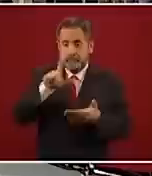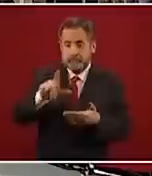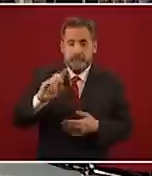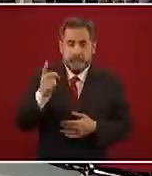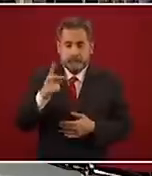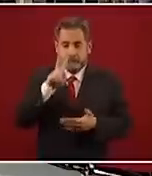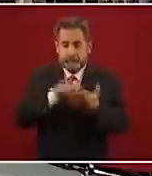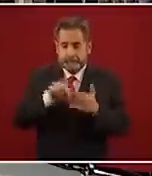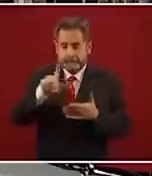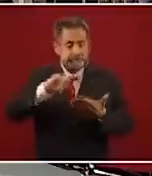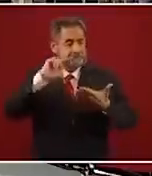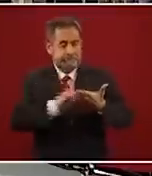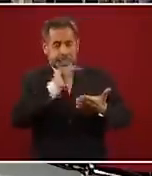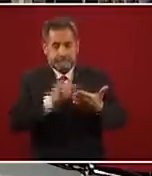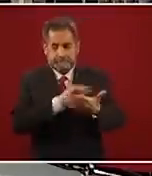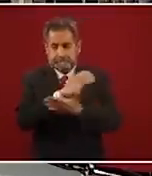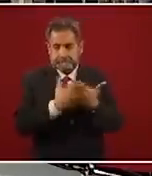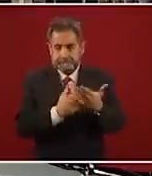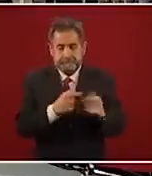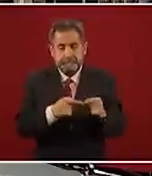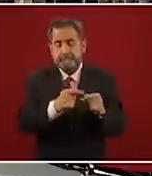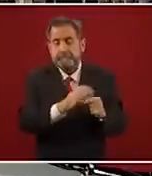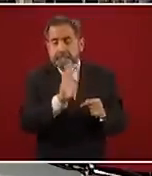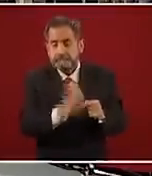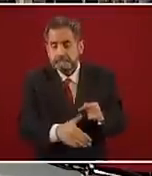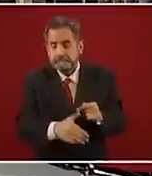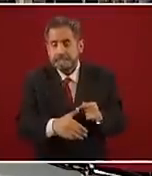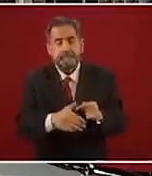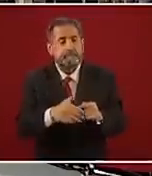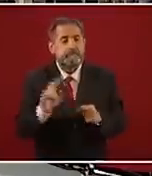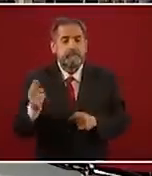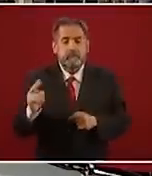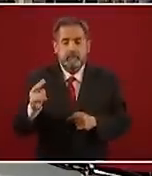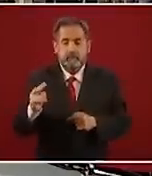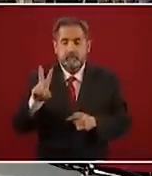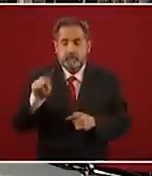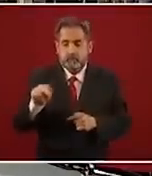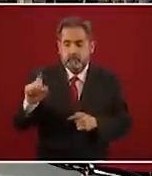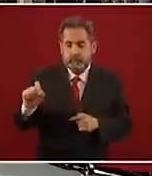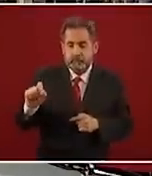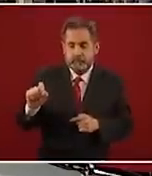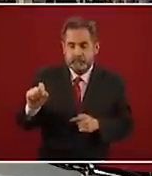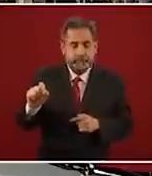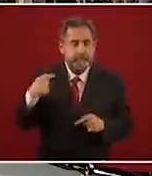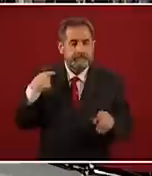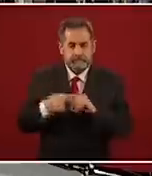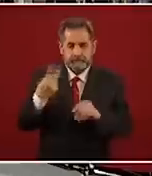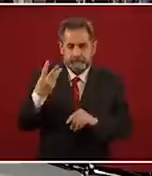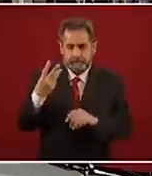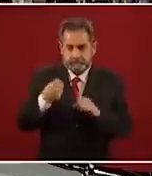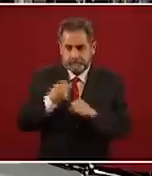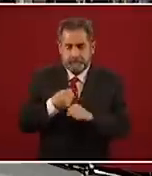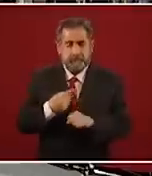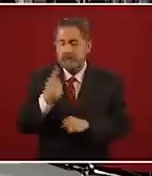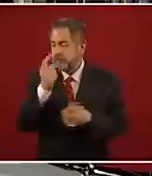de 2017, y que finaliza en noviembre de 2020, 3 años.